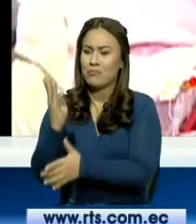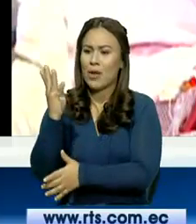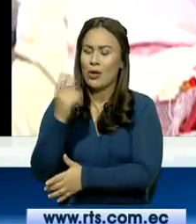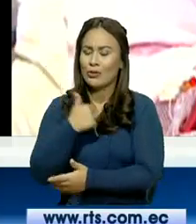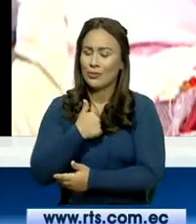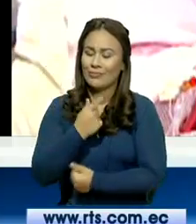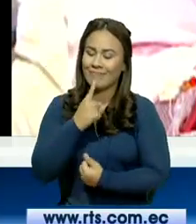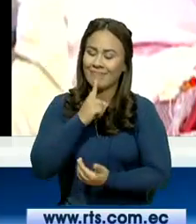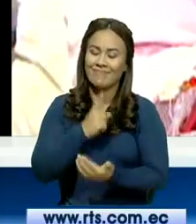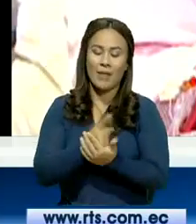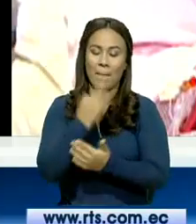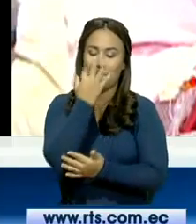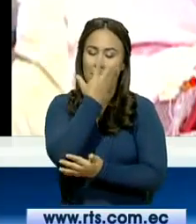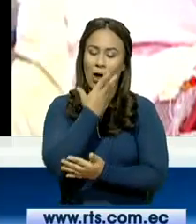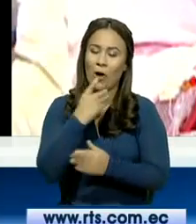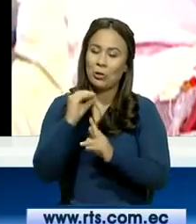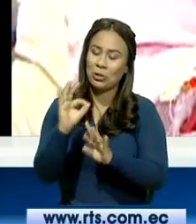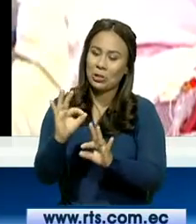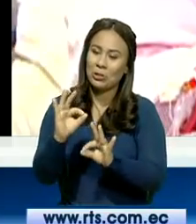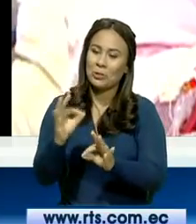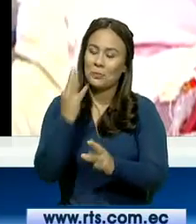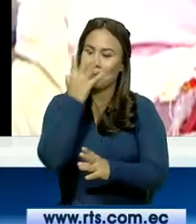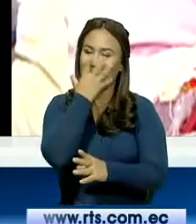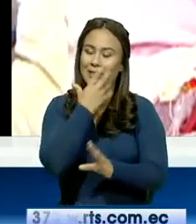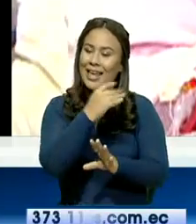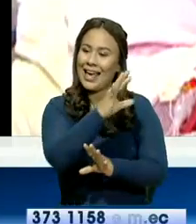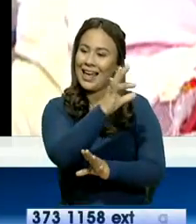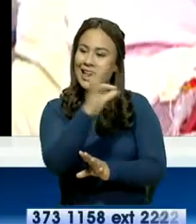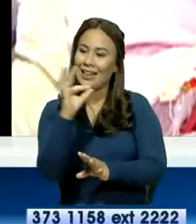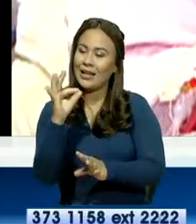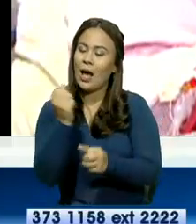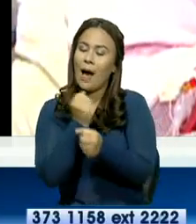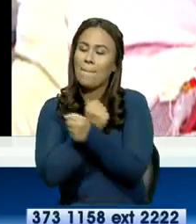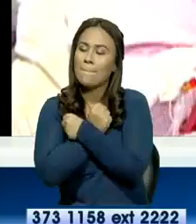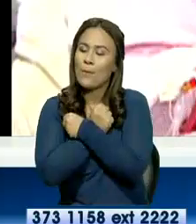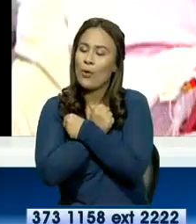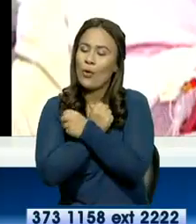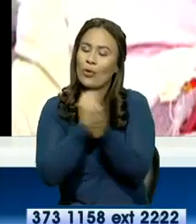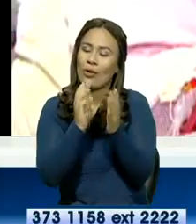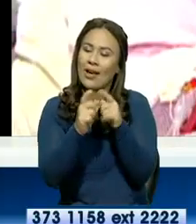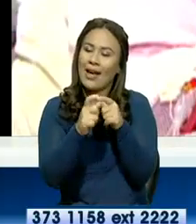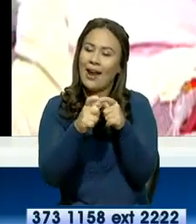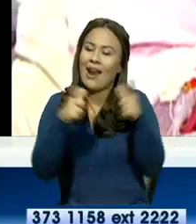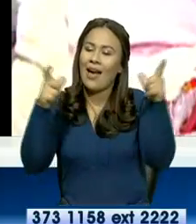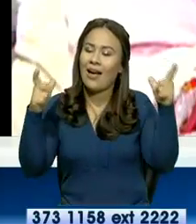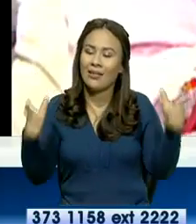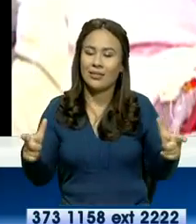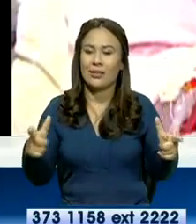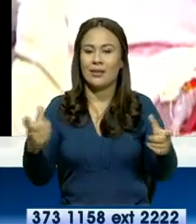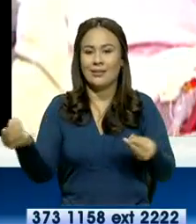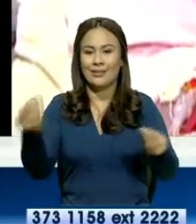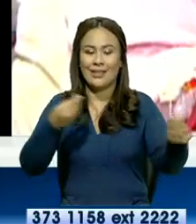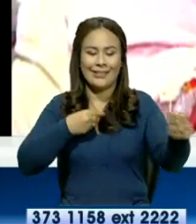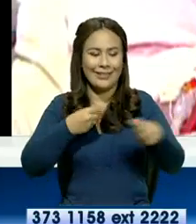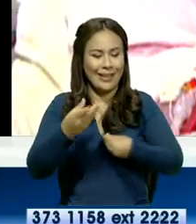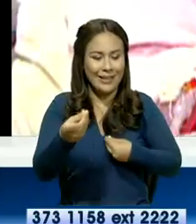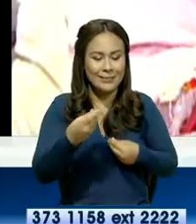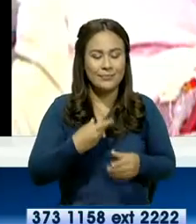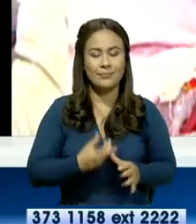reconocimiento hermoso y asimismo por ese amor tan grande que nos han